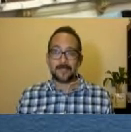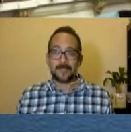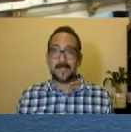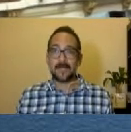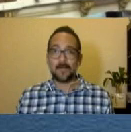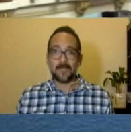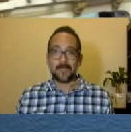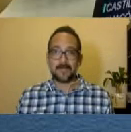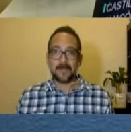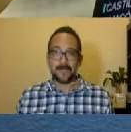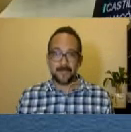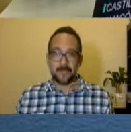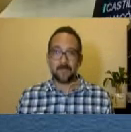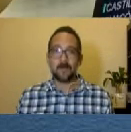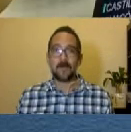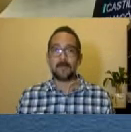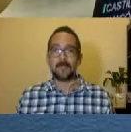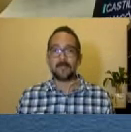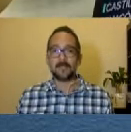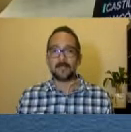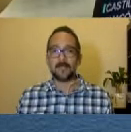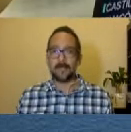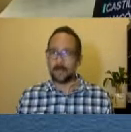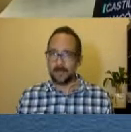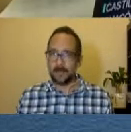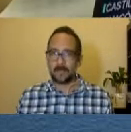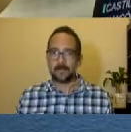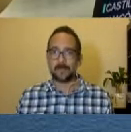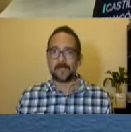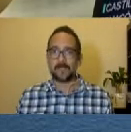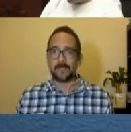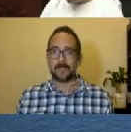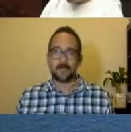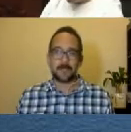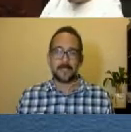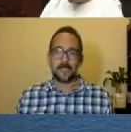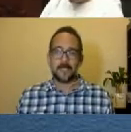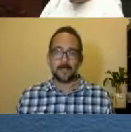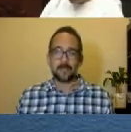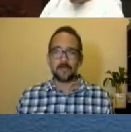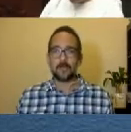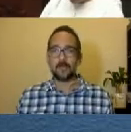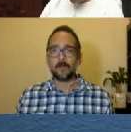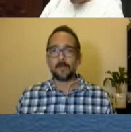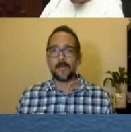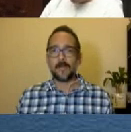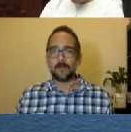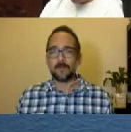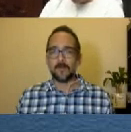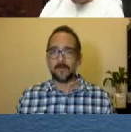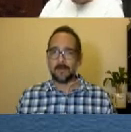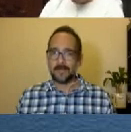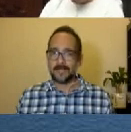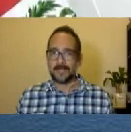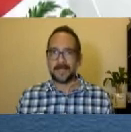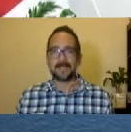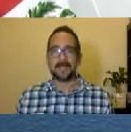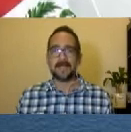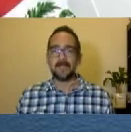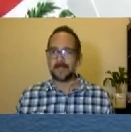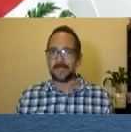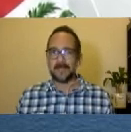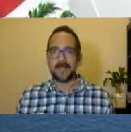parte de senadores del mismo Partido de Acción Nacional, pero también de otros partidos del PRI, incluso del Grupo Plural, como Emilio Álvarez y